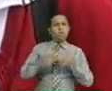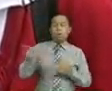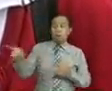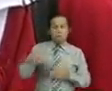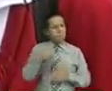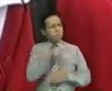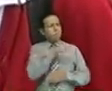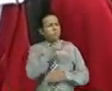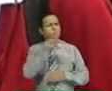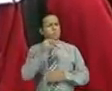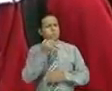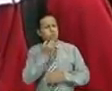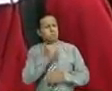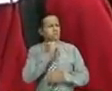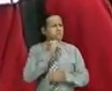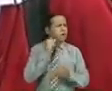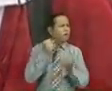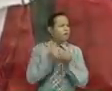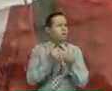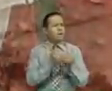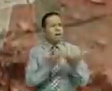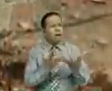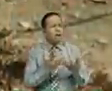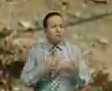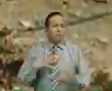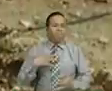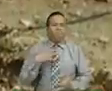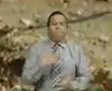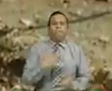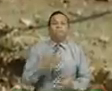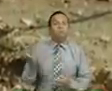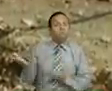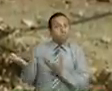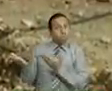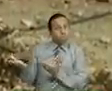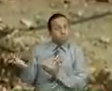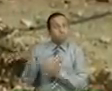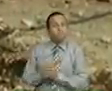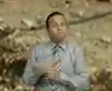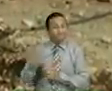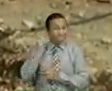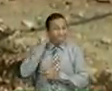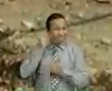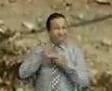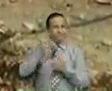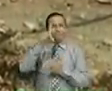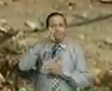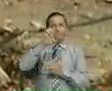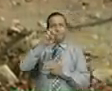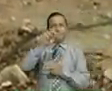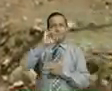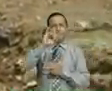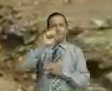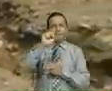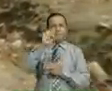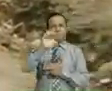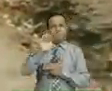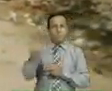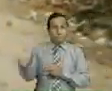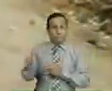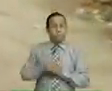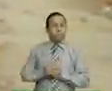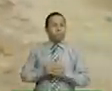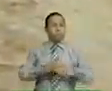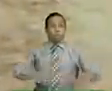necesidad de poder ayudar a los niños. Pero el ejemplo de Denise empieza a emularse a pocos metros de ese sector donde ella le